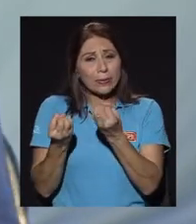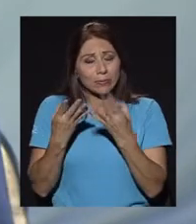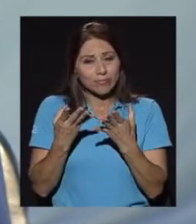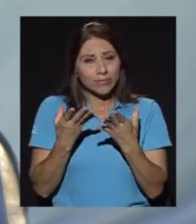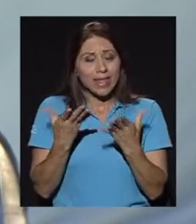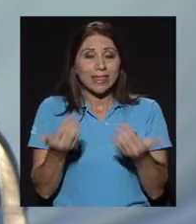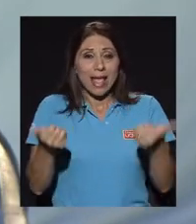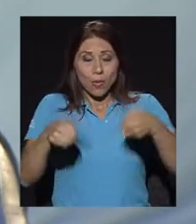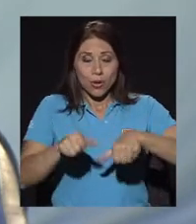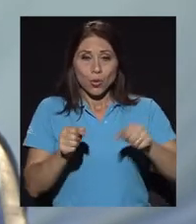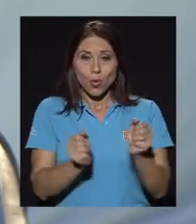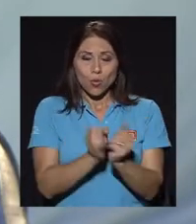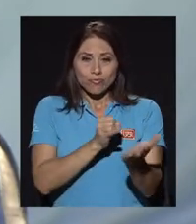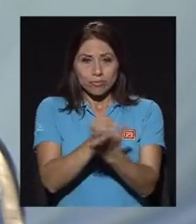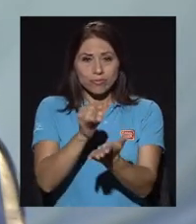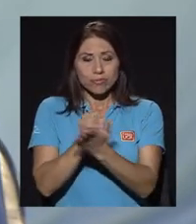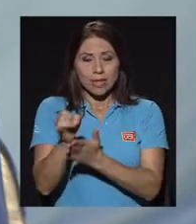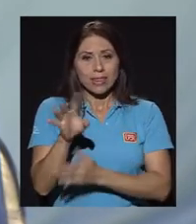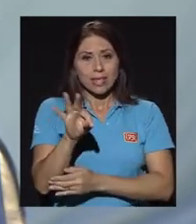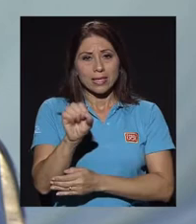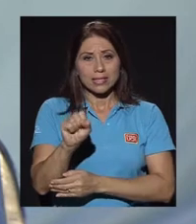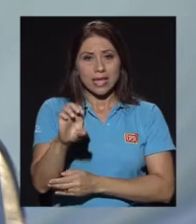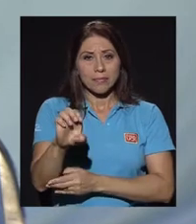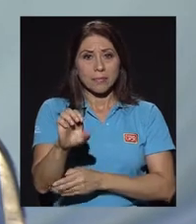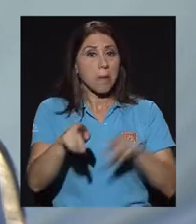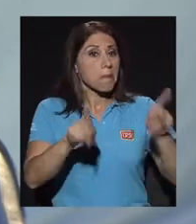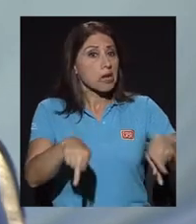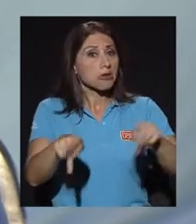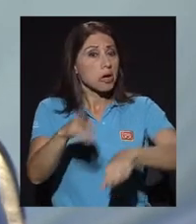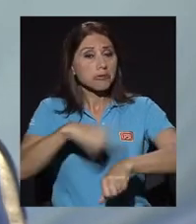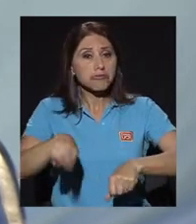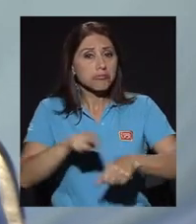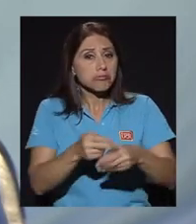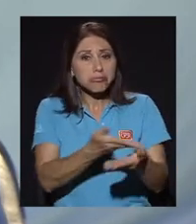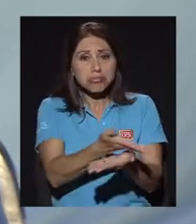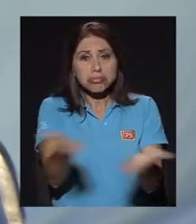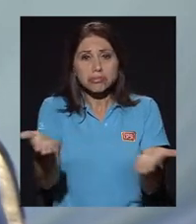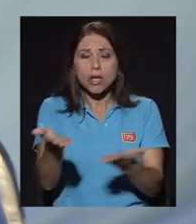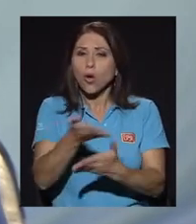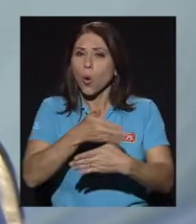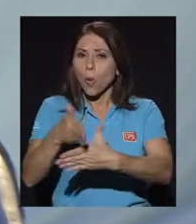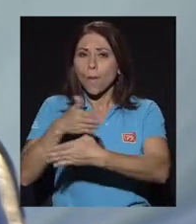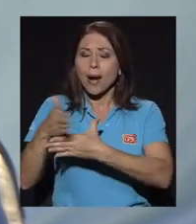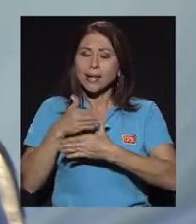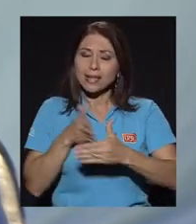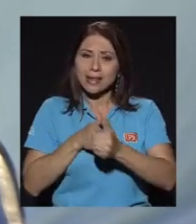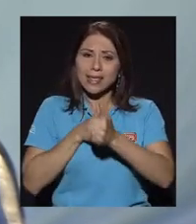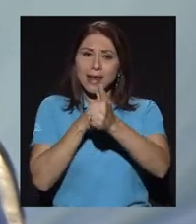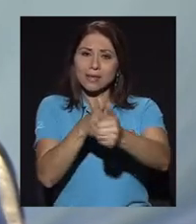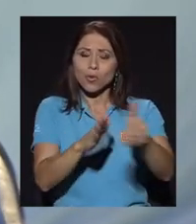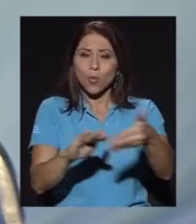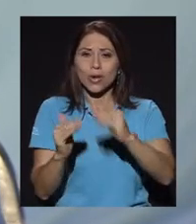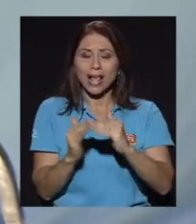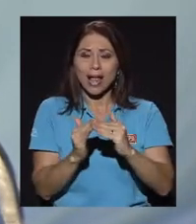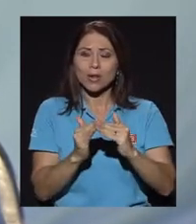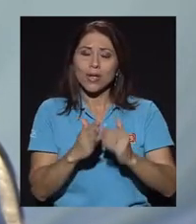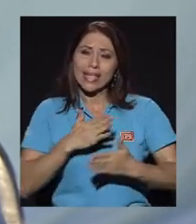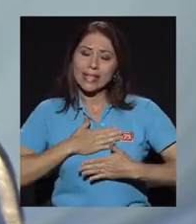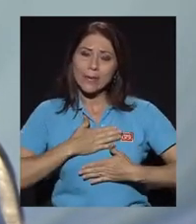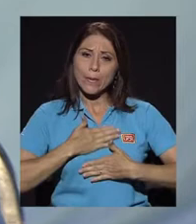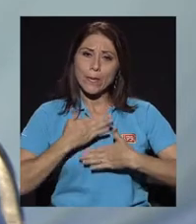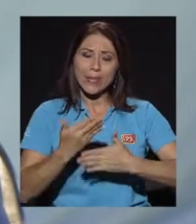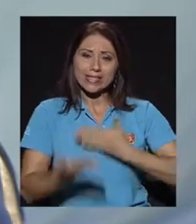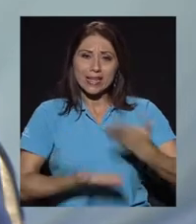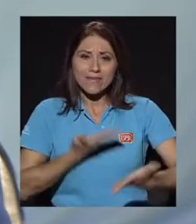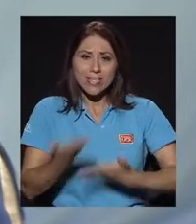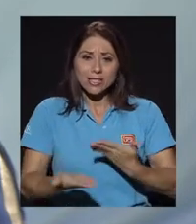estimaciones preliminares del tribunal. Personas comunes y corrientes que comparten un liderazgo comunitario y una vocación de